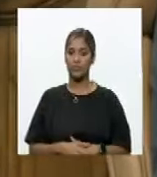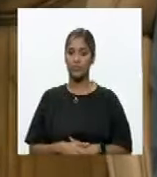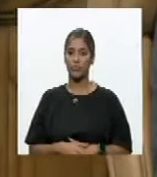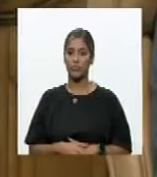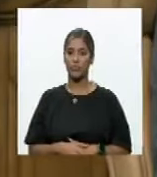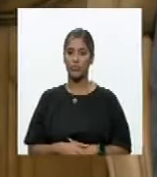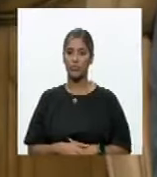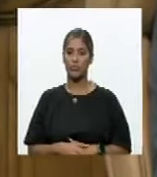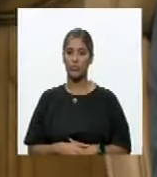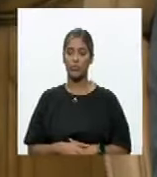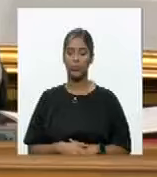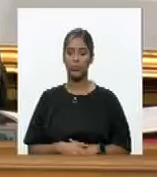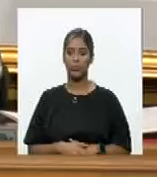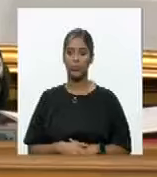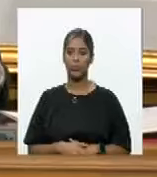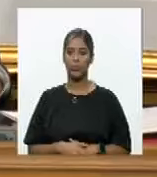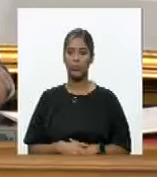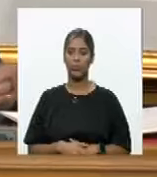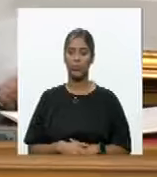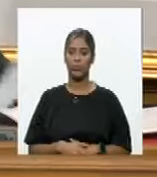presidente.